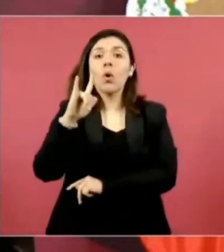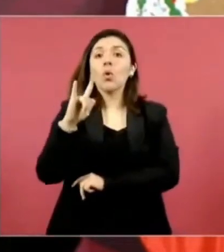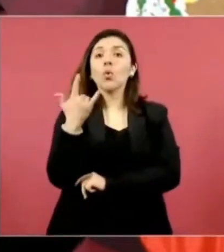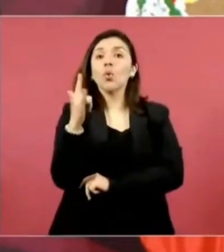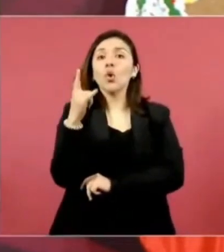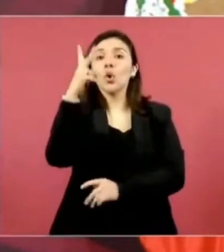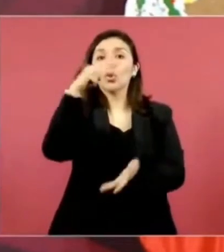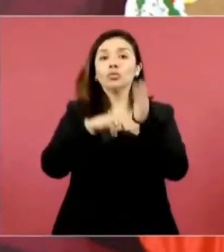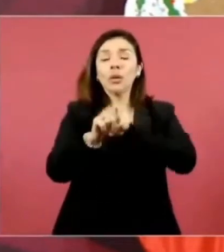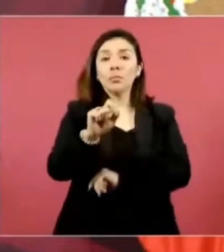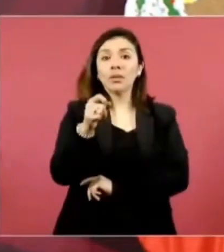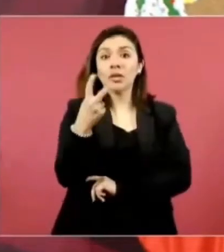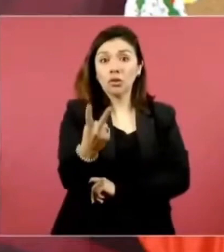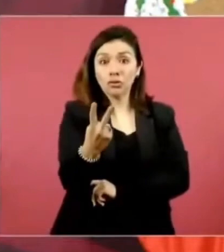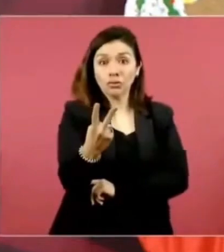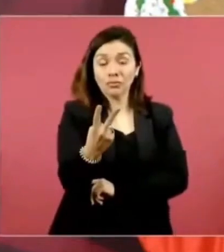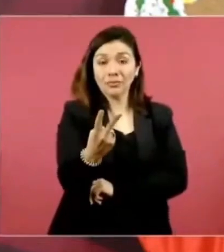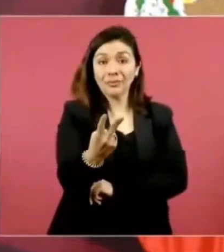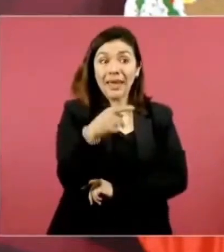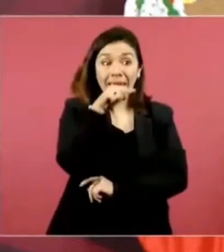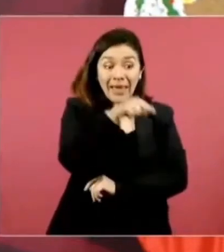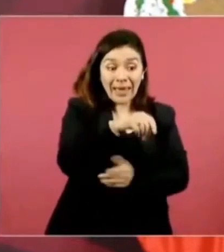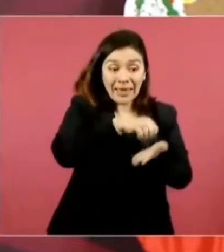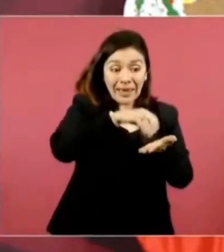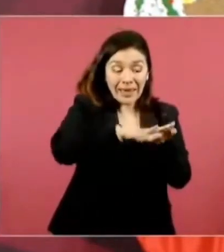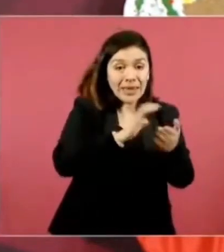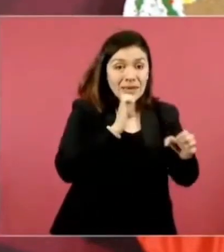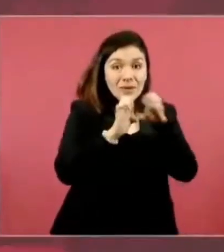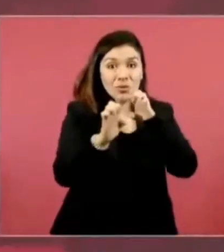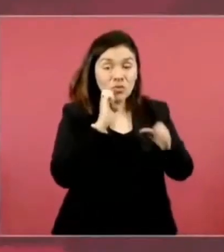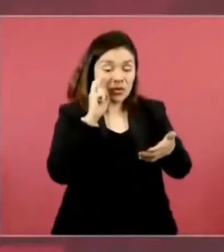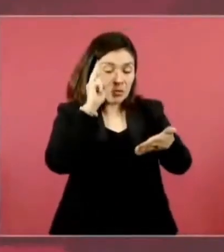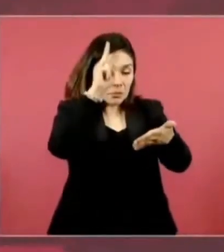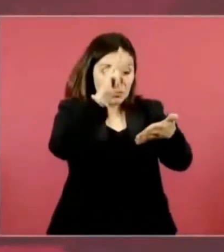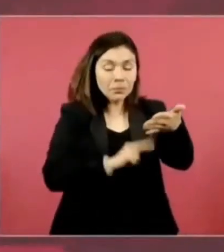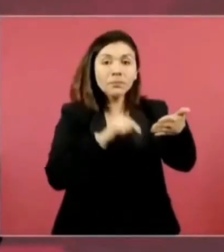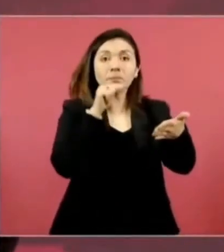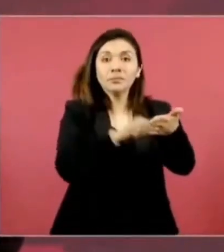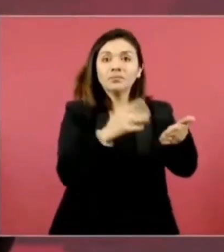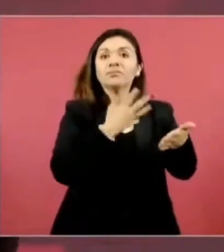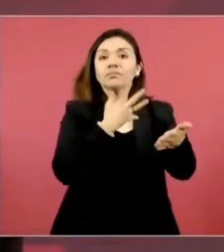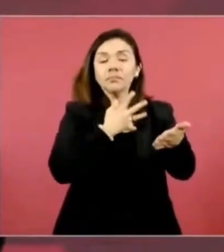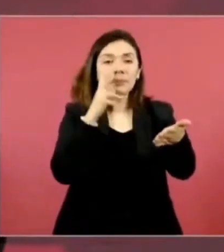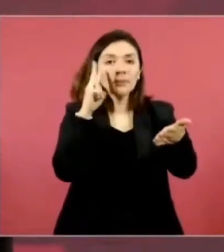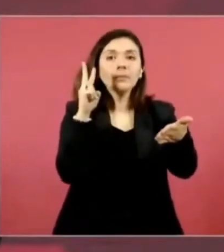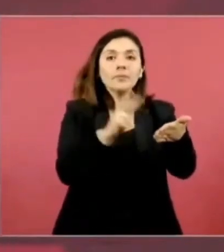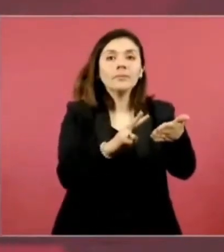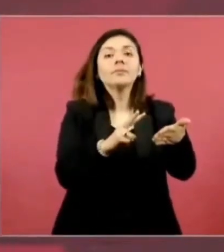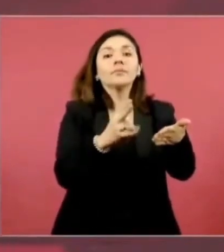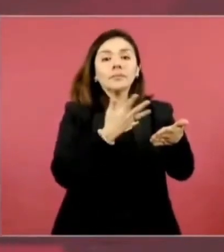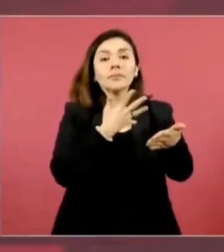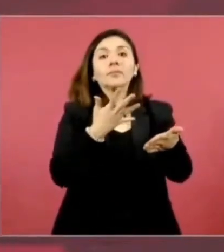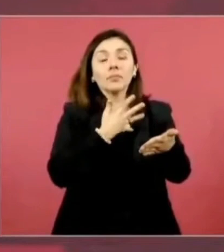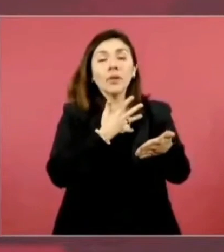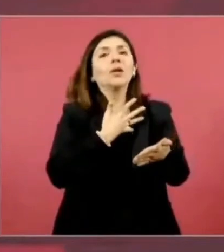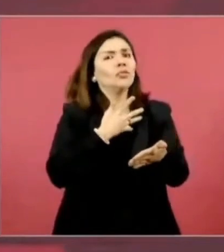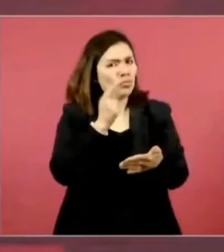y ya en esa encuesta ya se refleja, aún con la